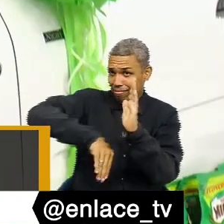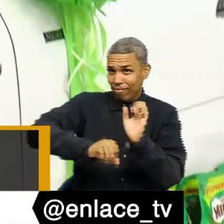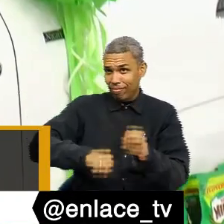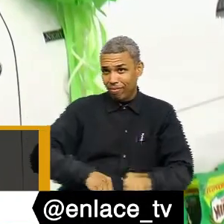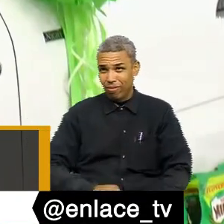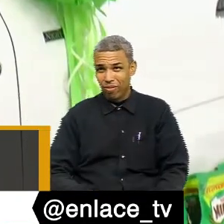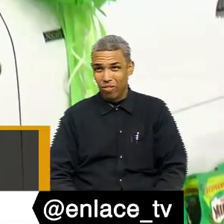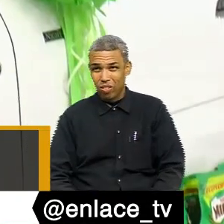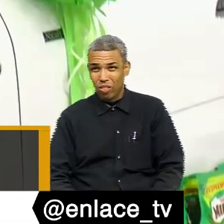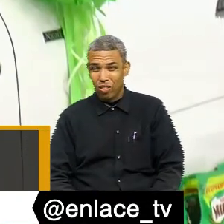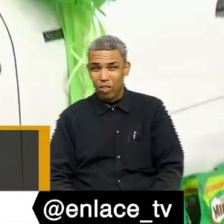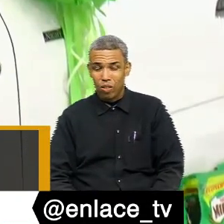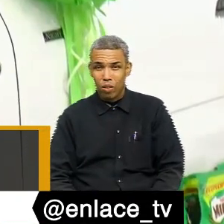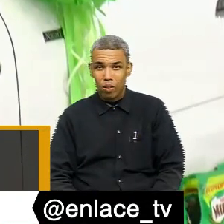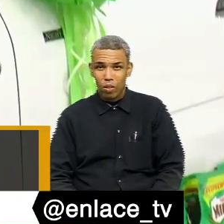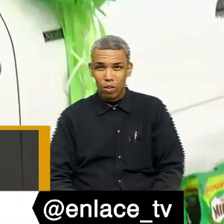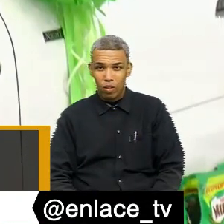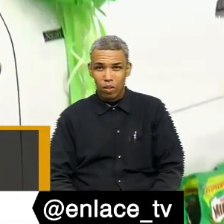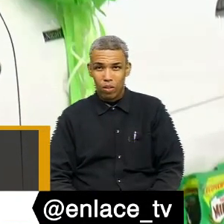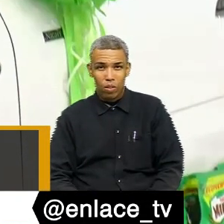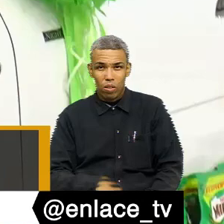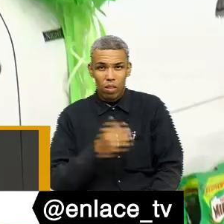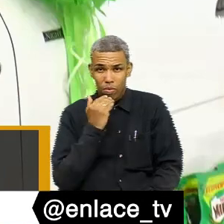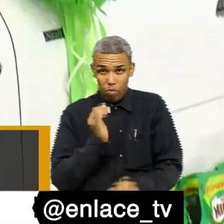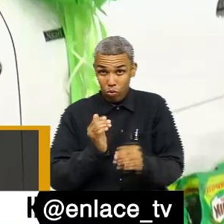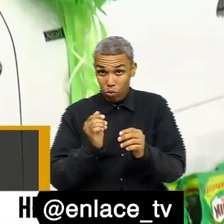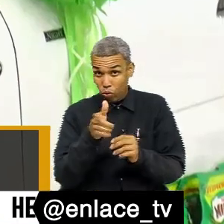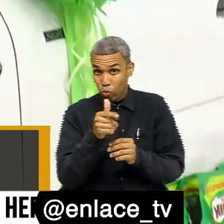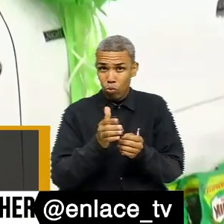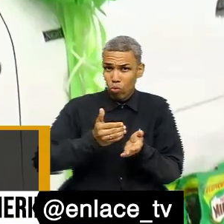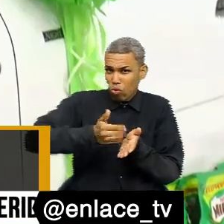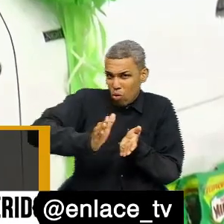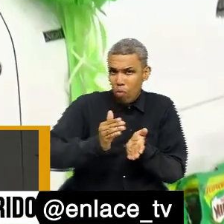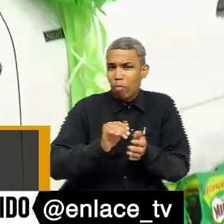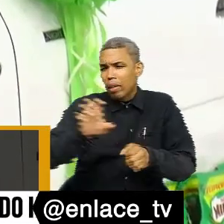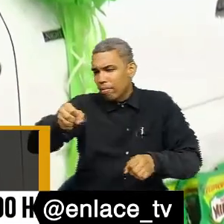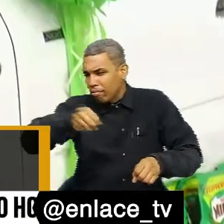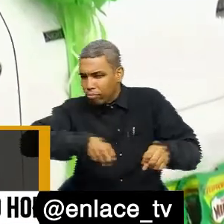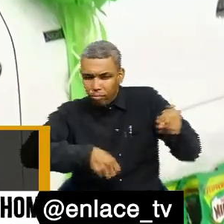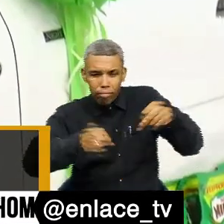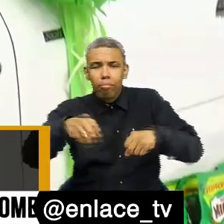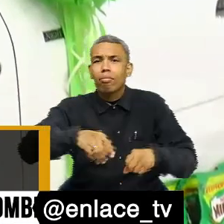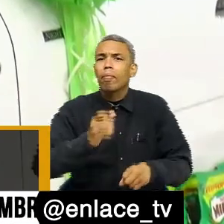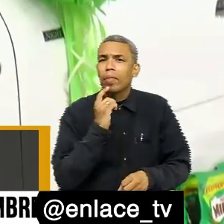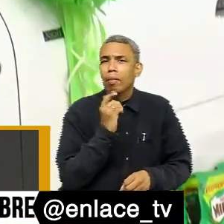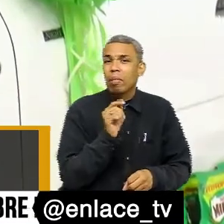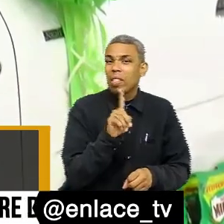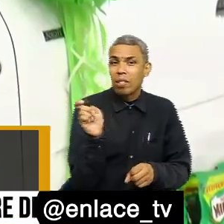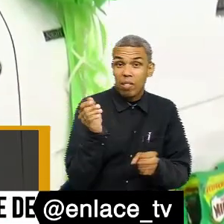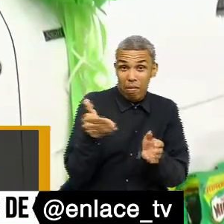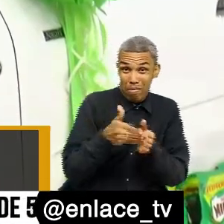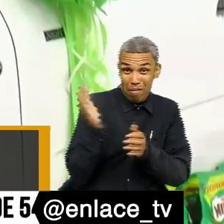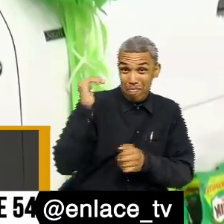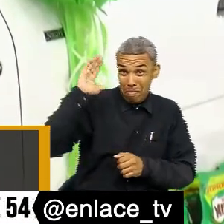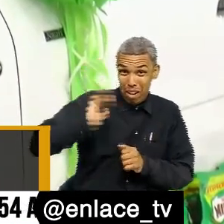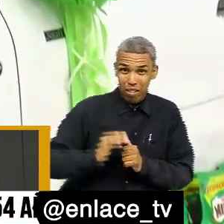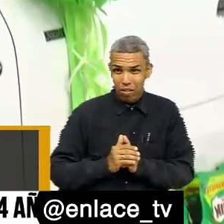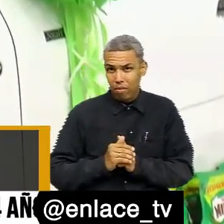por compras, su mercado es superior a 100,000 pesos, incluye margarina Rama, el producto del grupo, puede llevar un paquete de